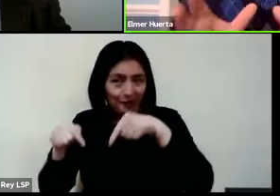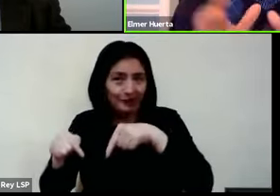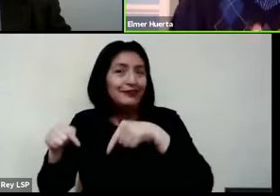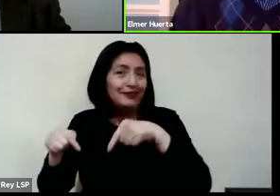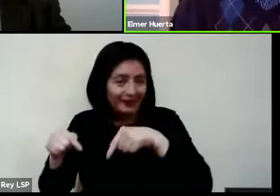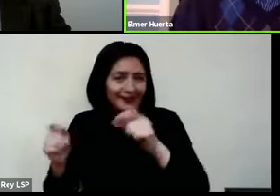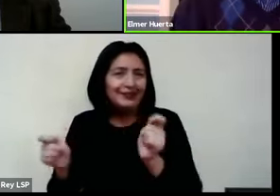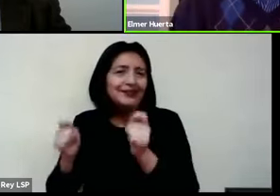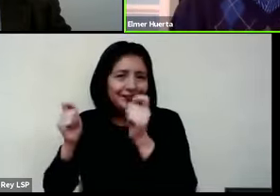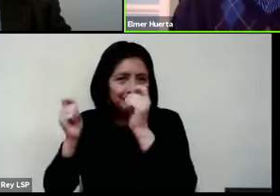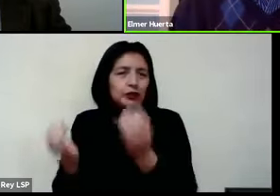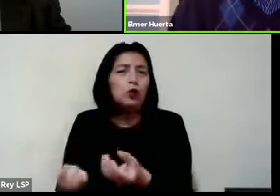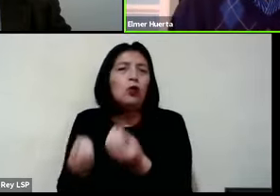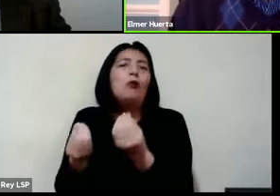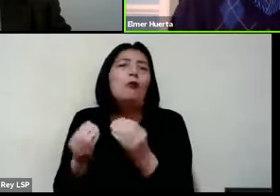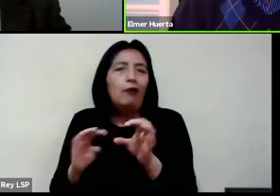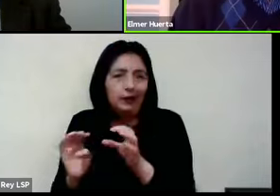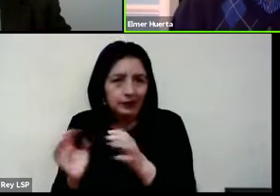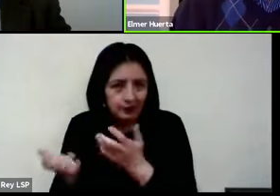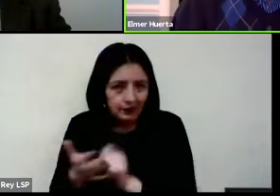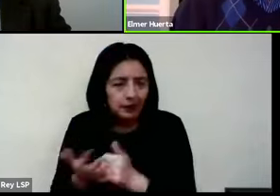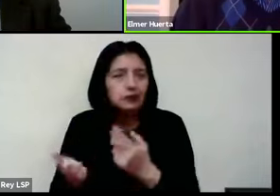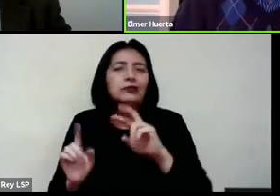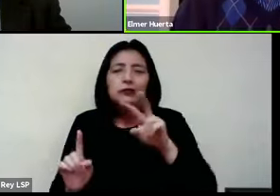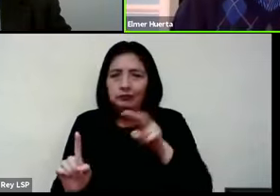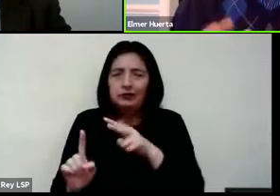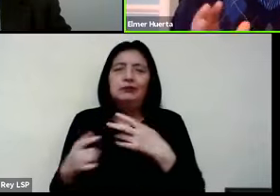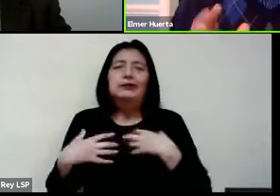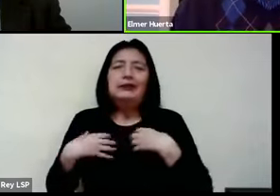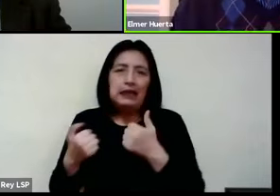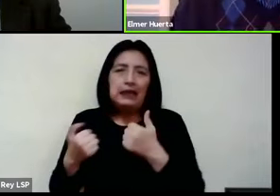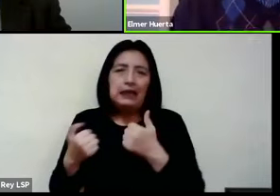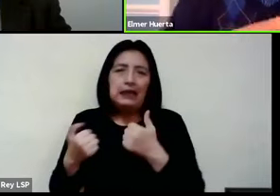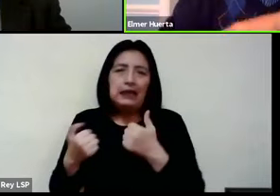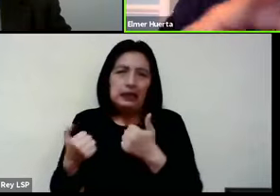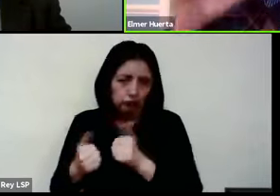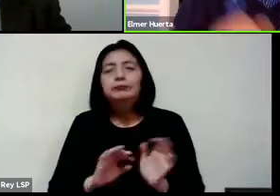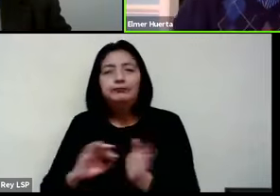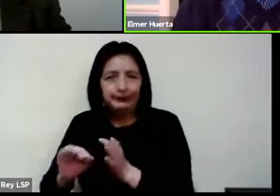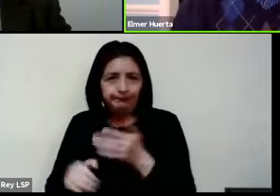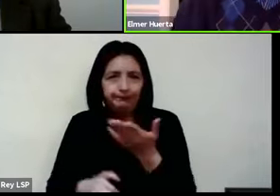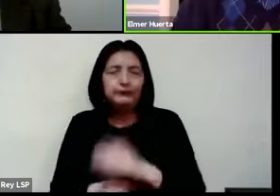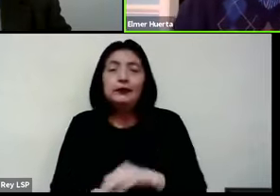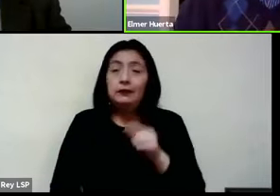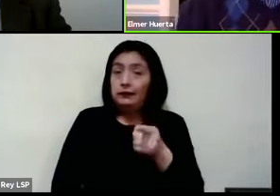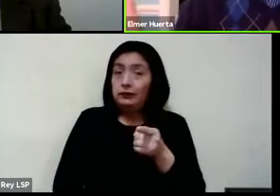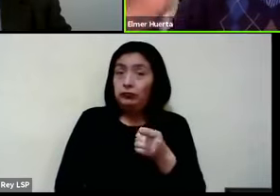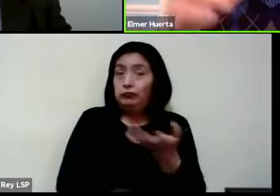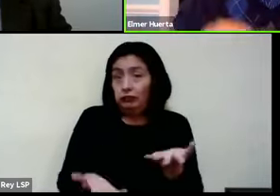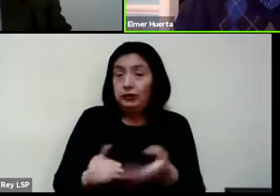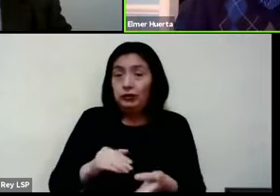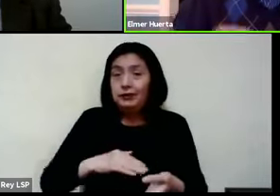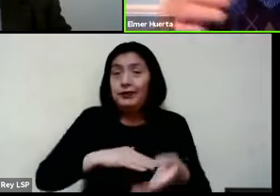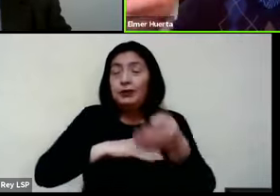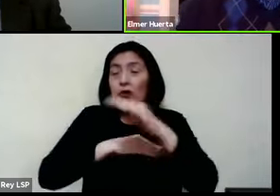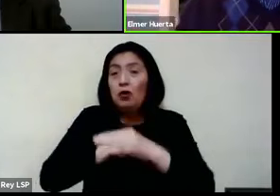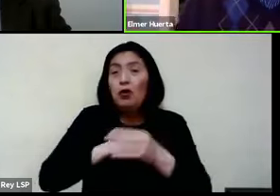desde un modo, desde un punto de vista saludable? Muy bien, entonces esas son las olas. Las